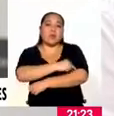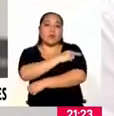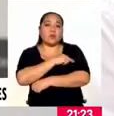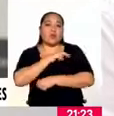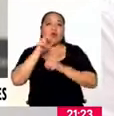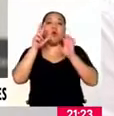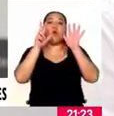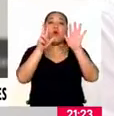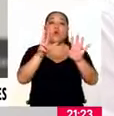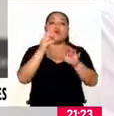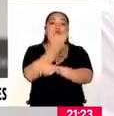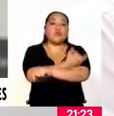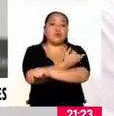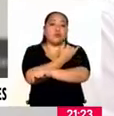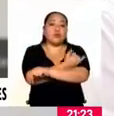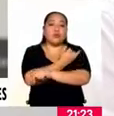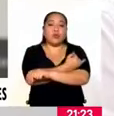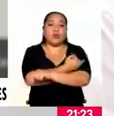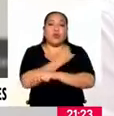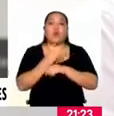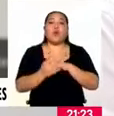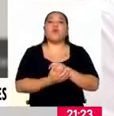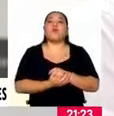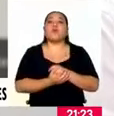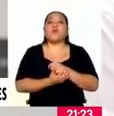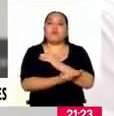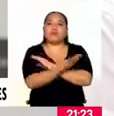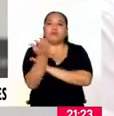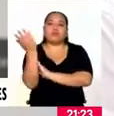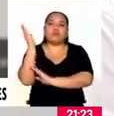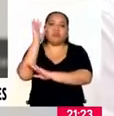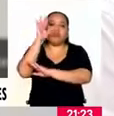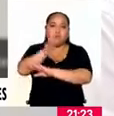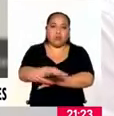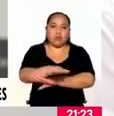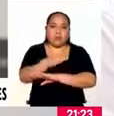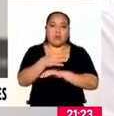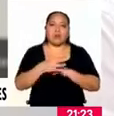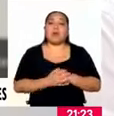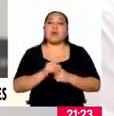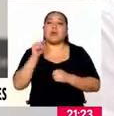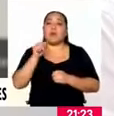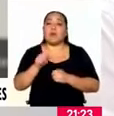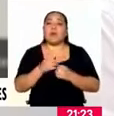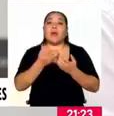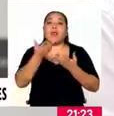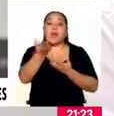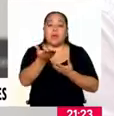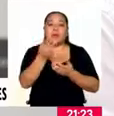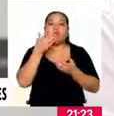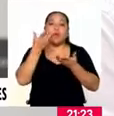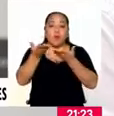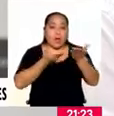8 institutos, las 24 del día, 24 horas del día para tu